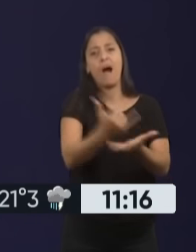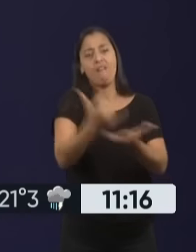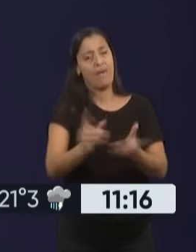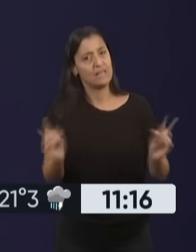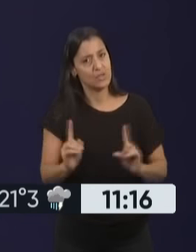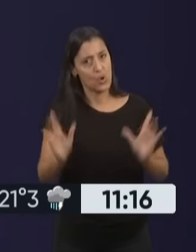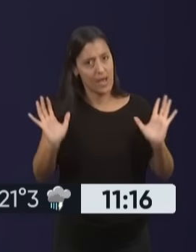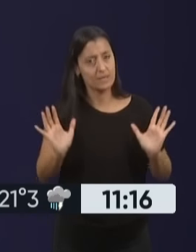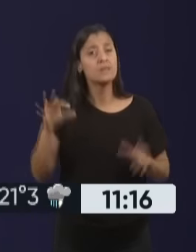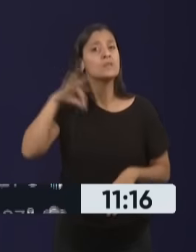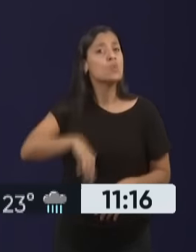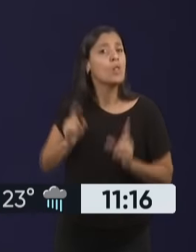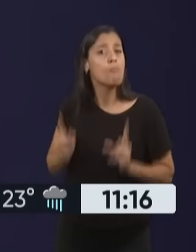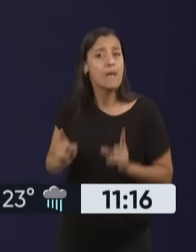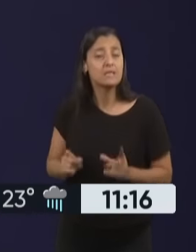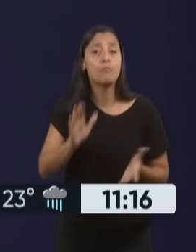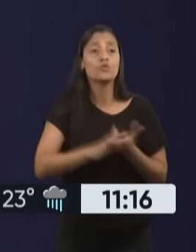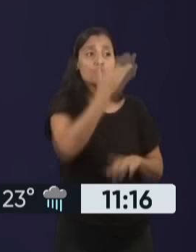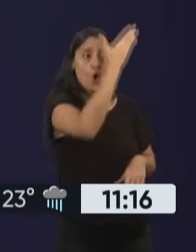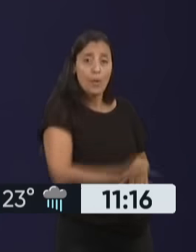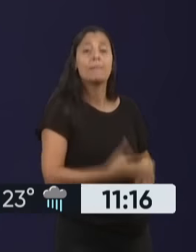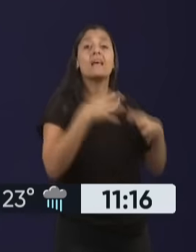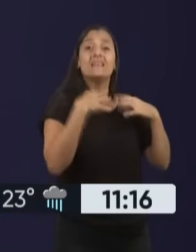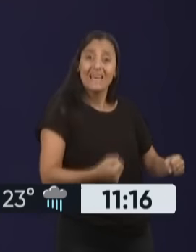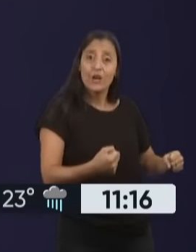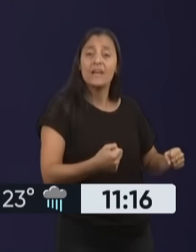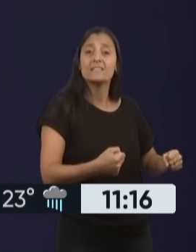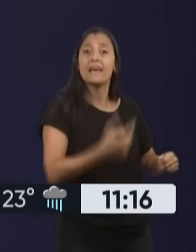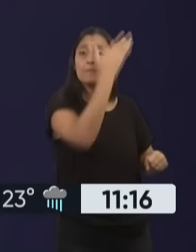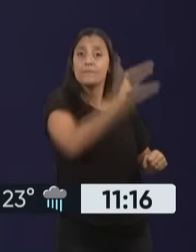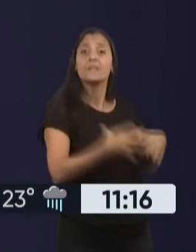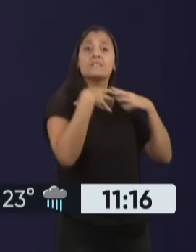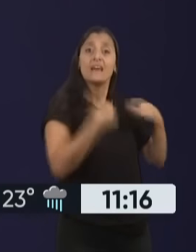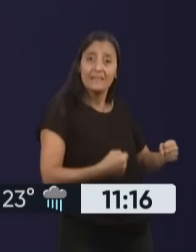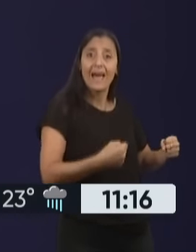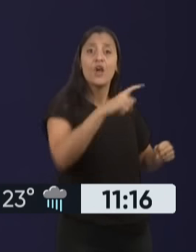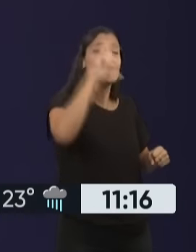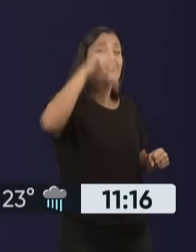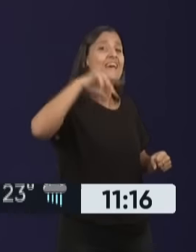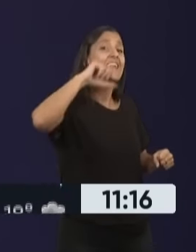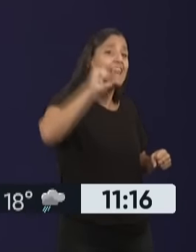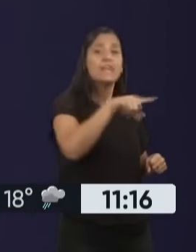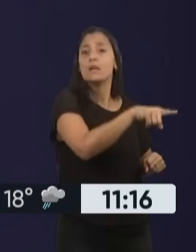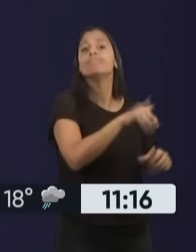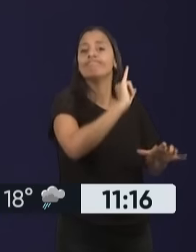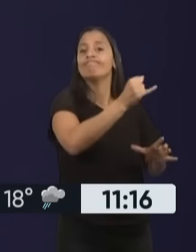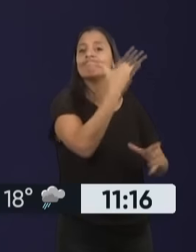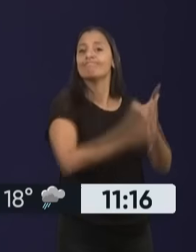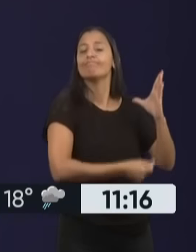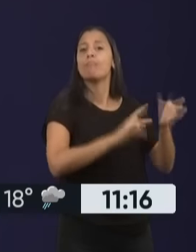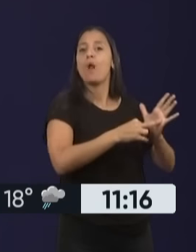de eh el secretario seren elini efectivamente lo que ocurrió fue que por un error administrativo